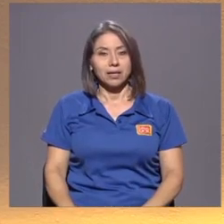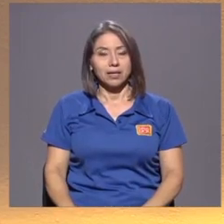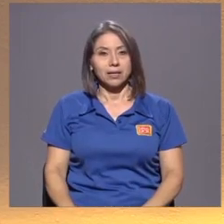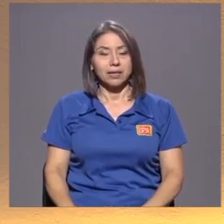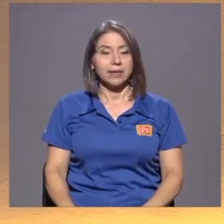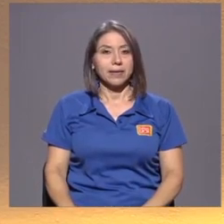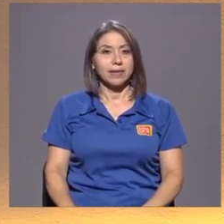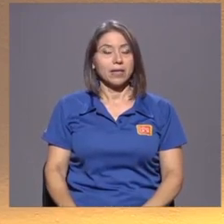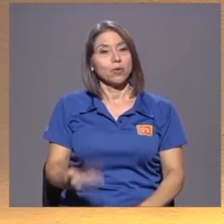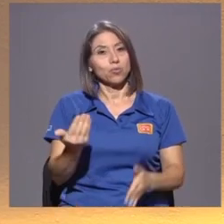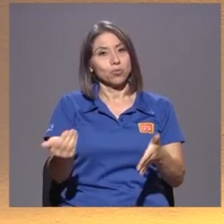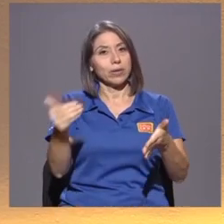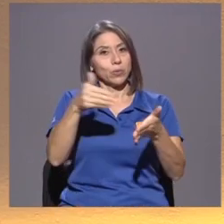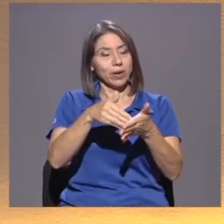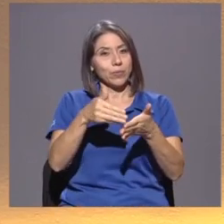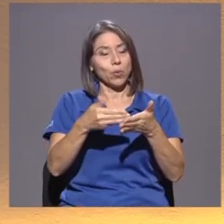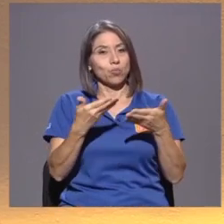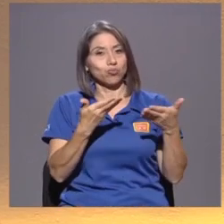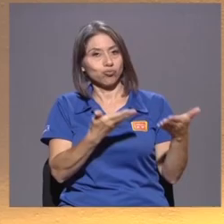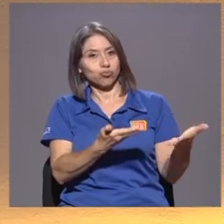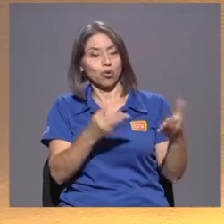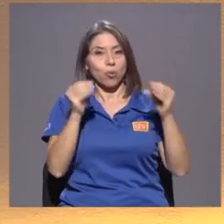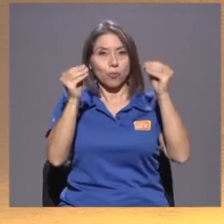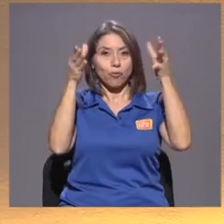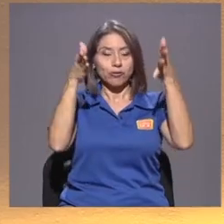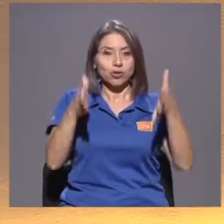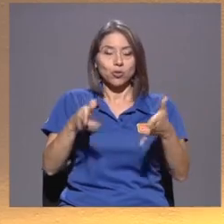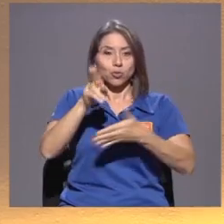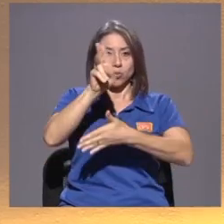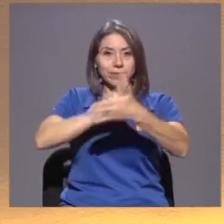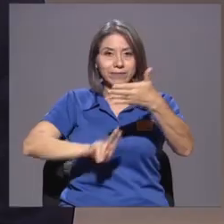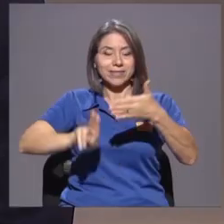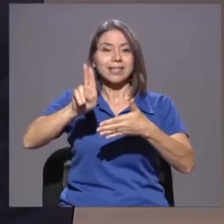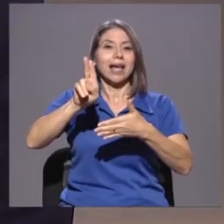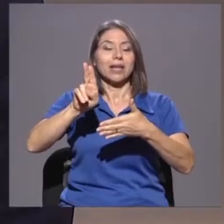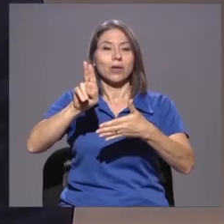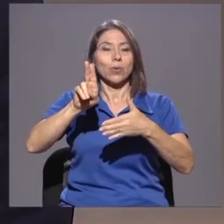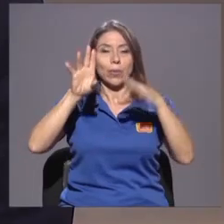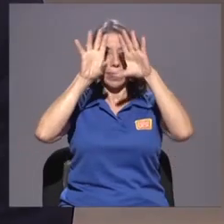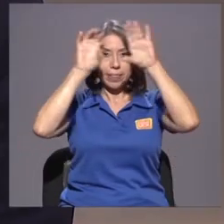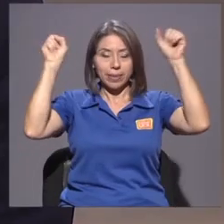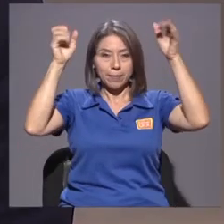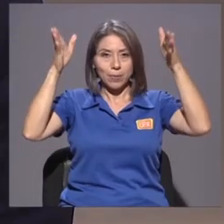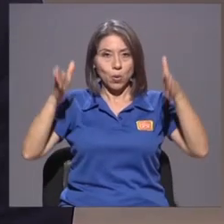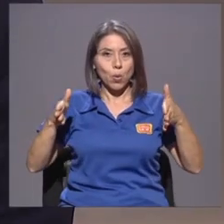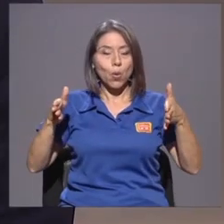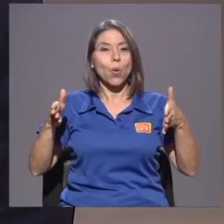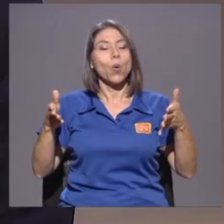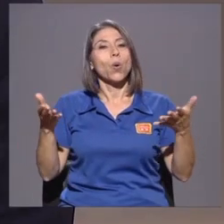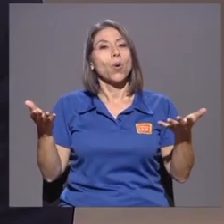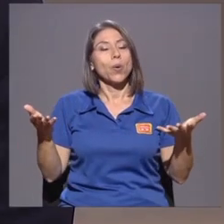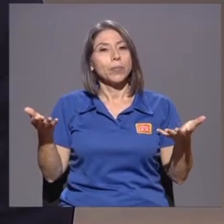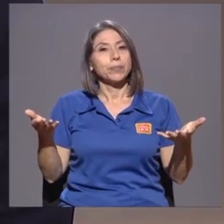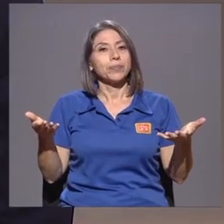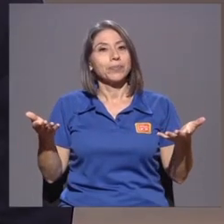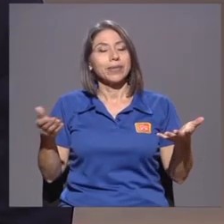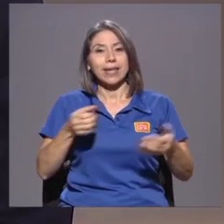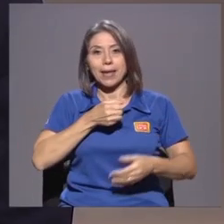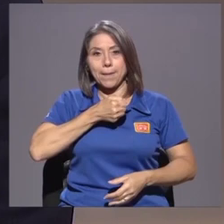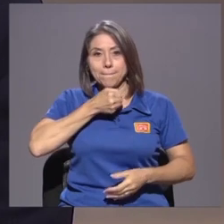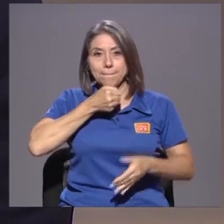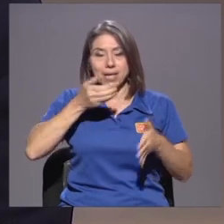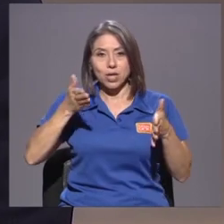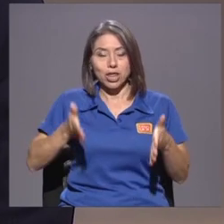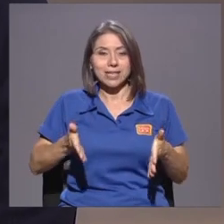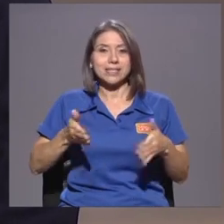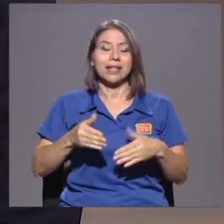tenemos de nuevo al profesor universitario diplomático y periodista